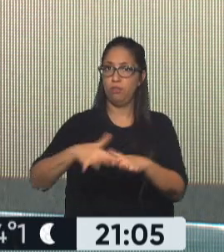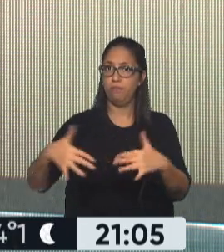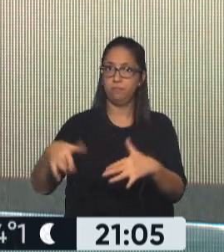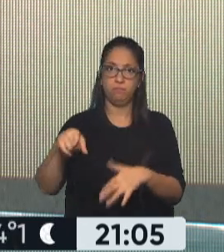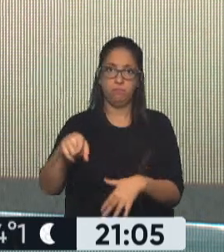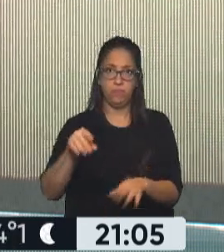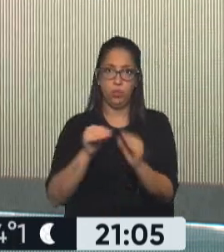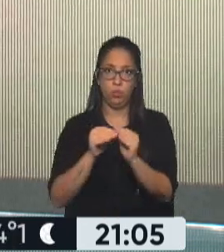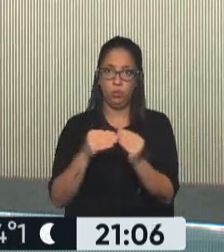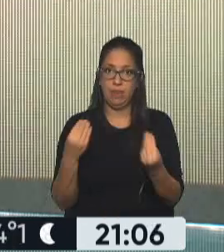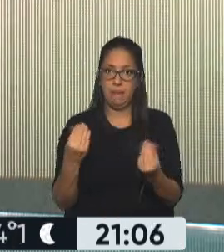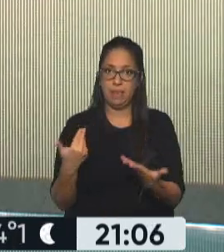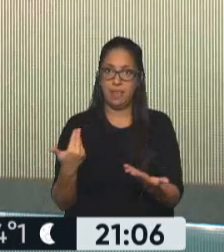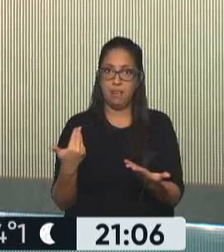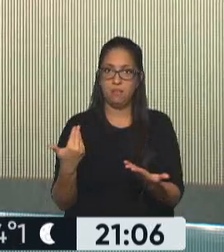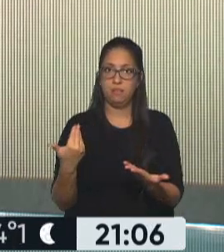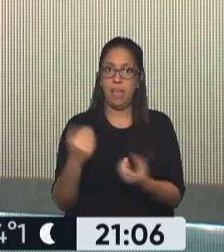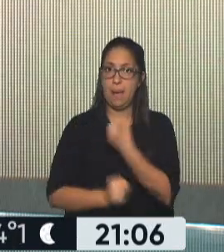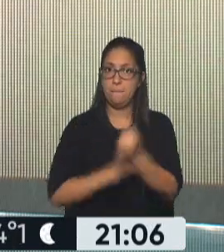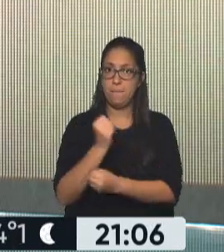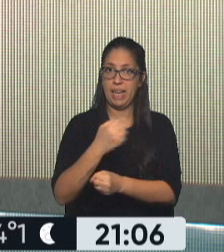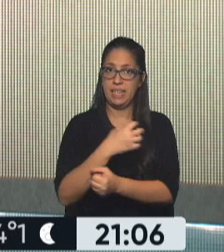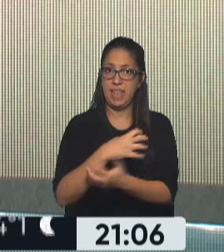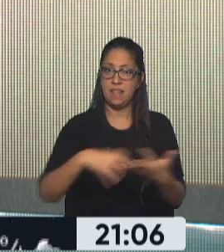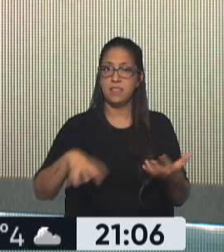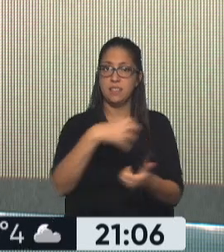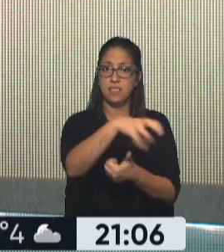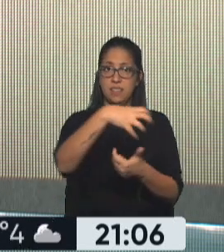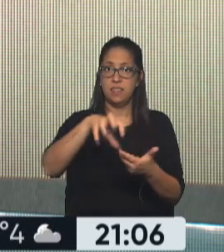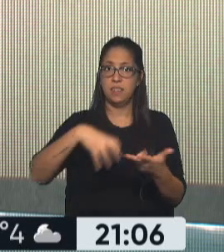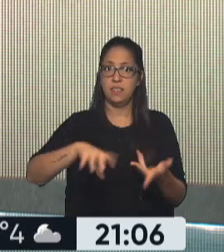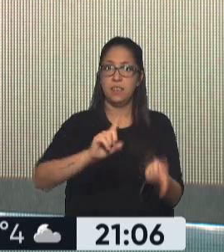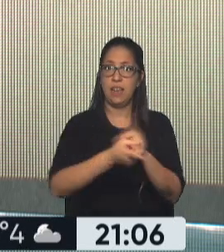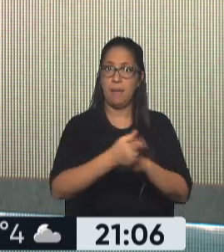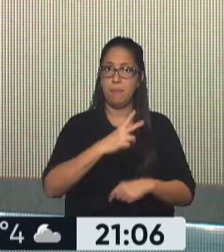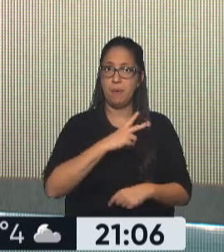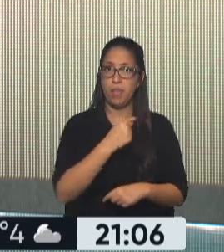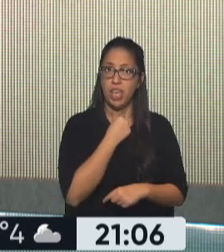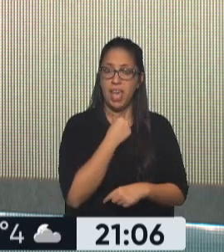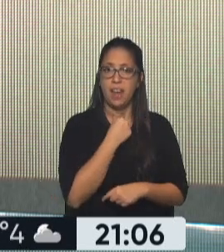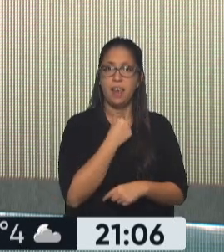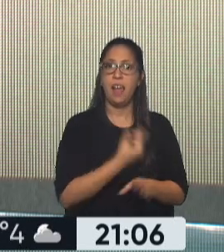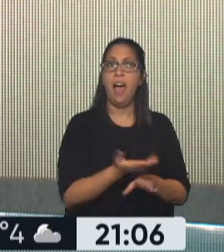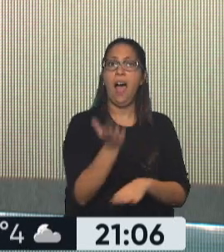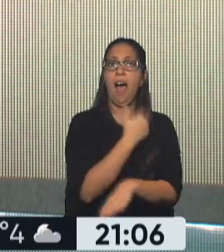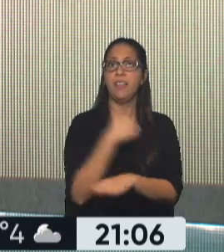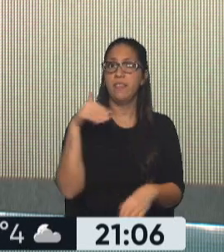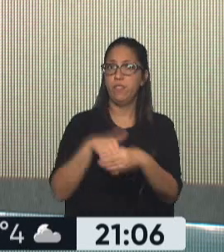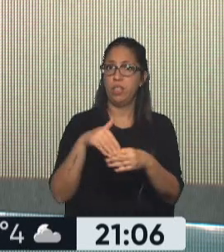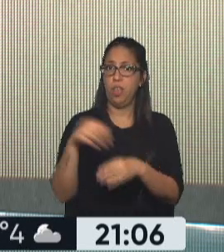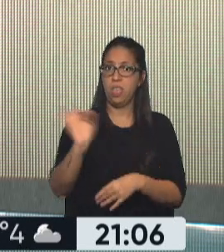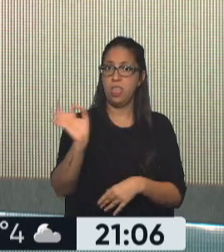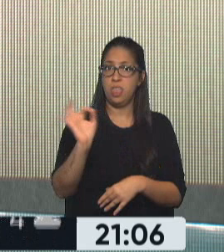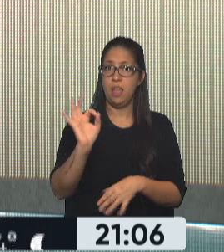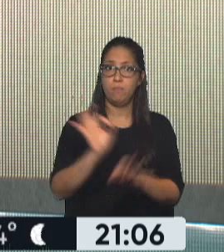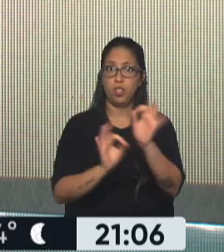la cuestión pasa, ¿qué va a suceder justamente con este paquete de empresas privatizadas que no estuvieron en la votación, porque fueron retiradas